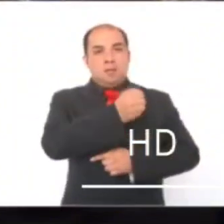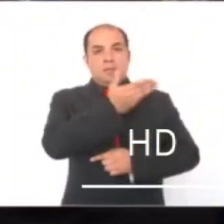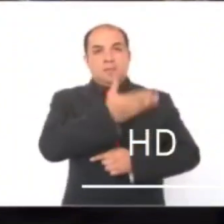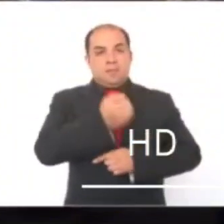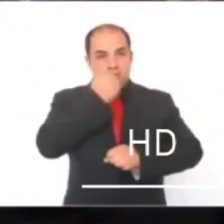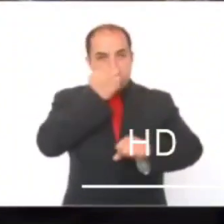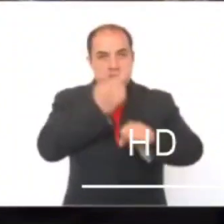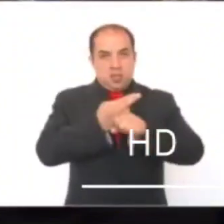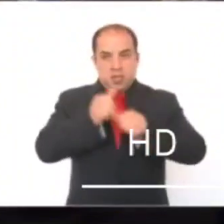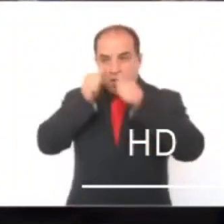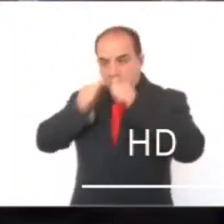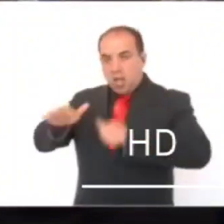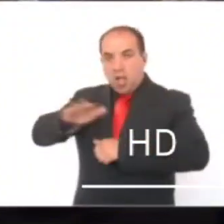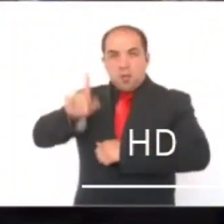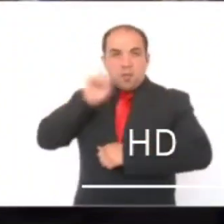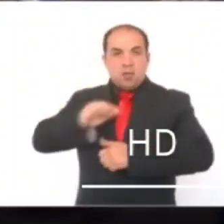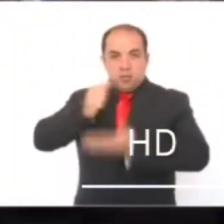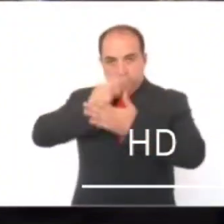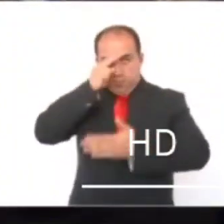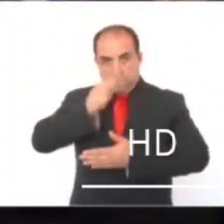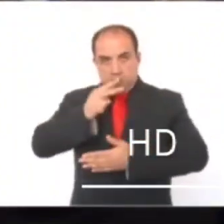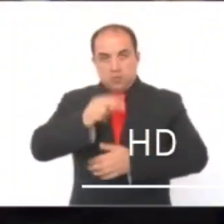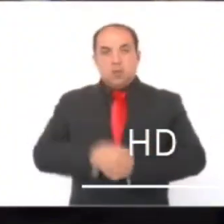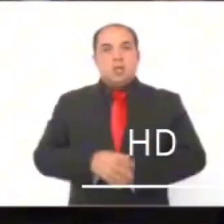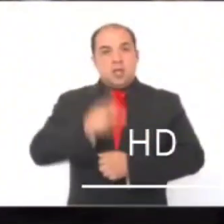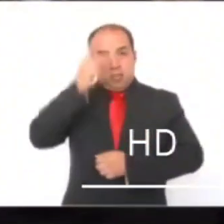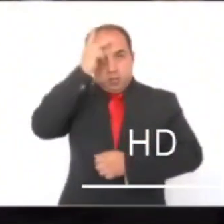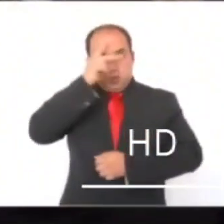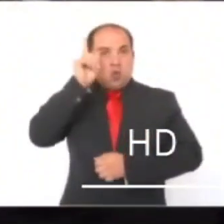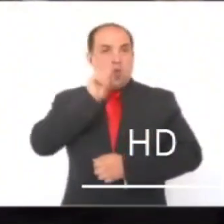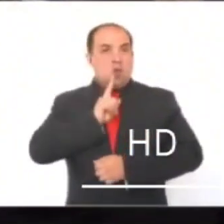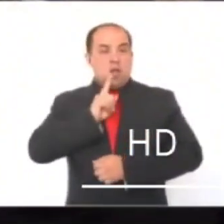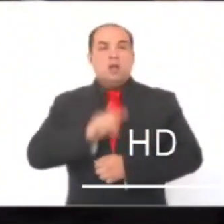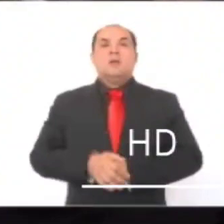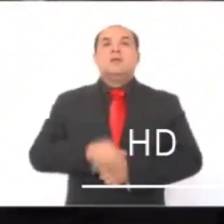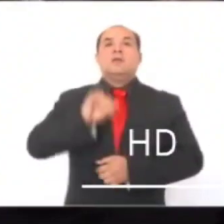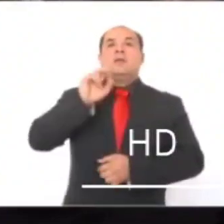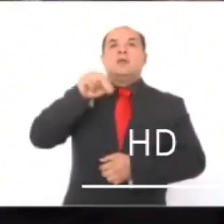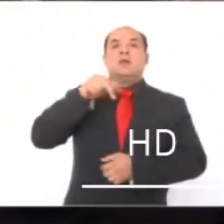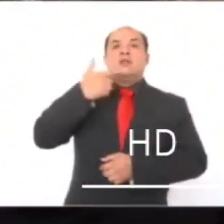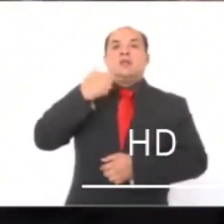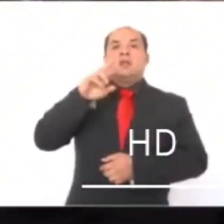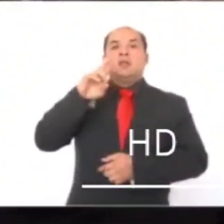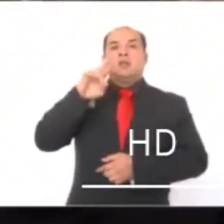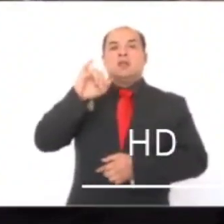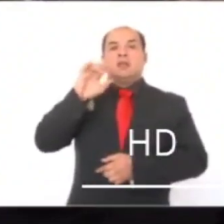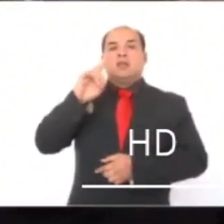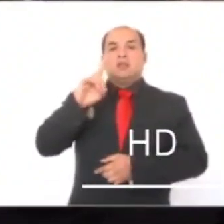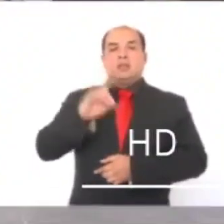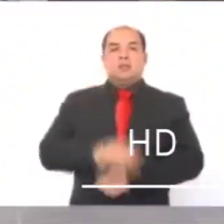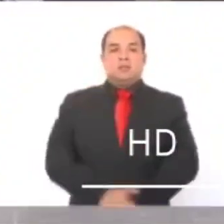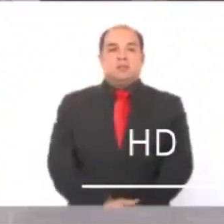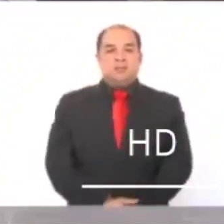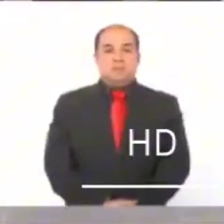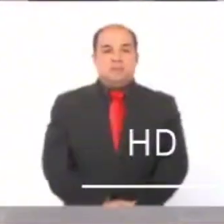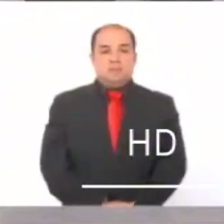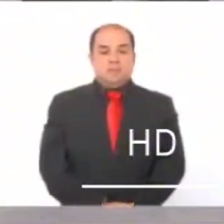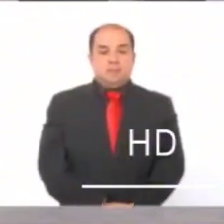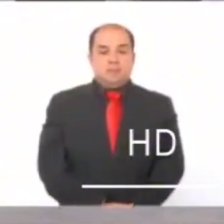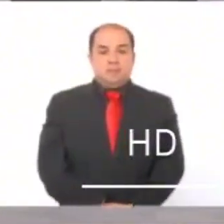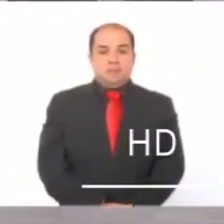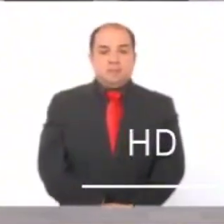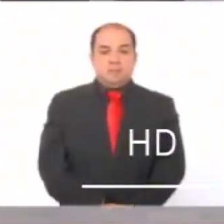a la secretaria de las Mujeres de la Ciudad de México, psicóloga Ingrid Gómez Aracíbar.